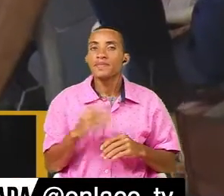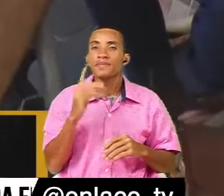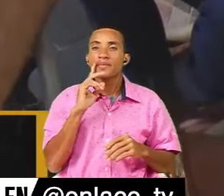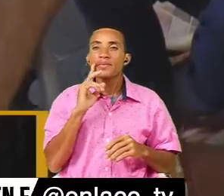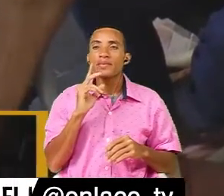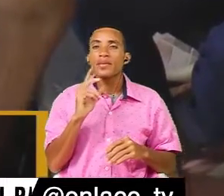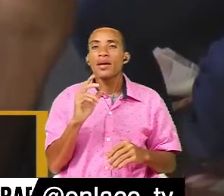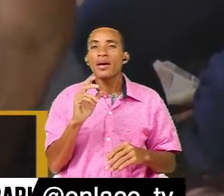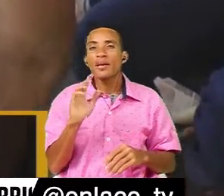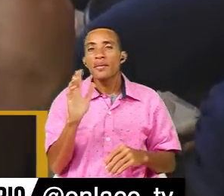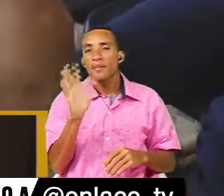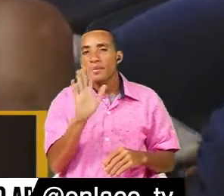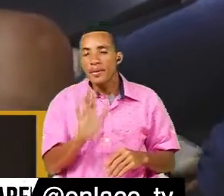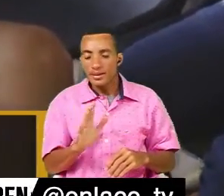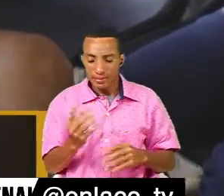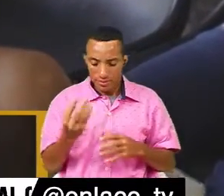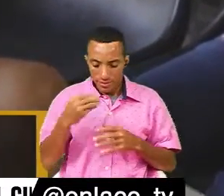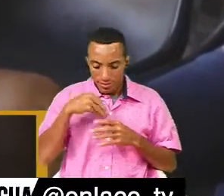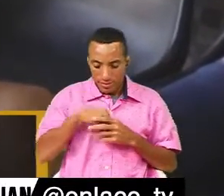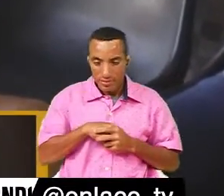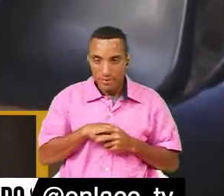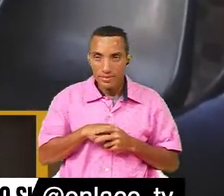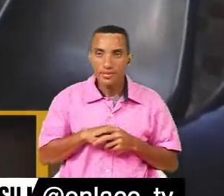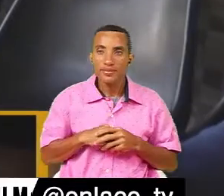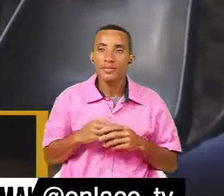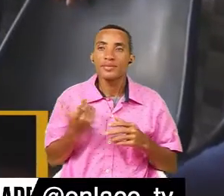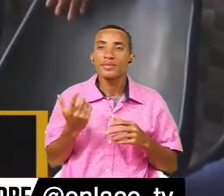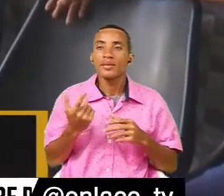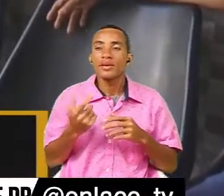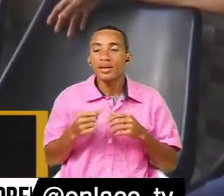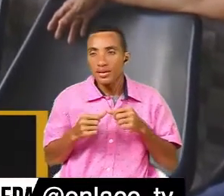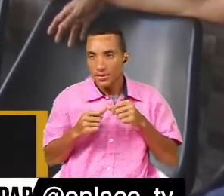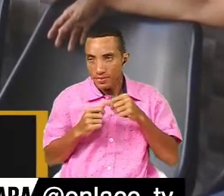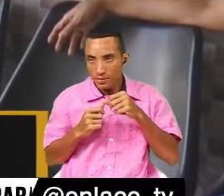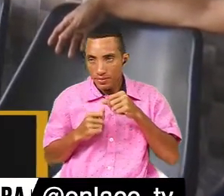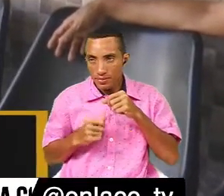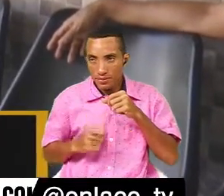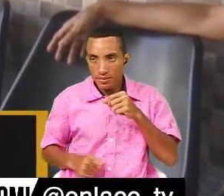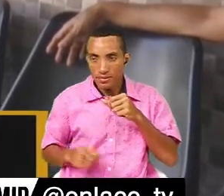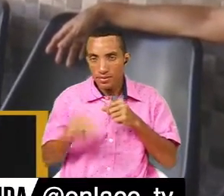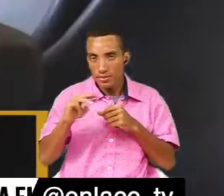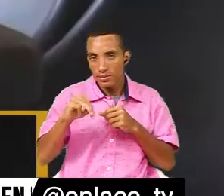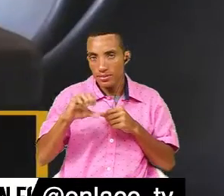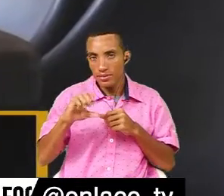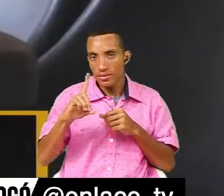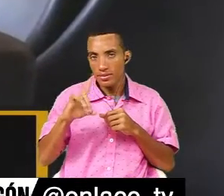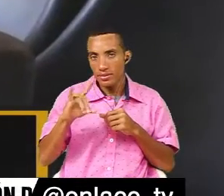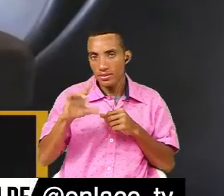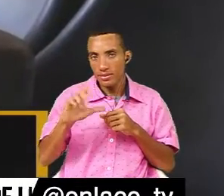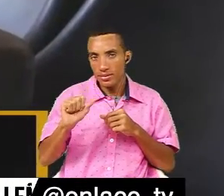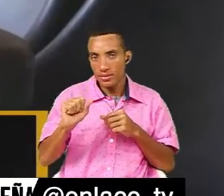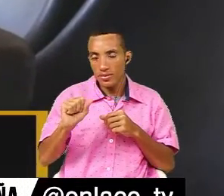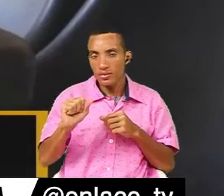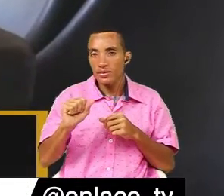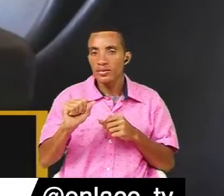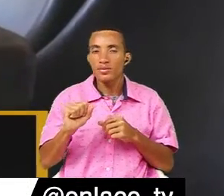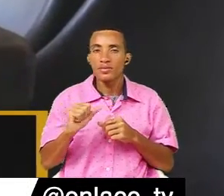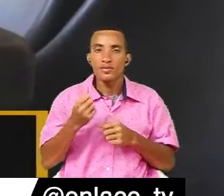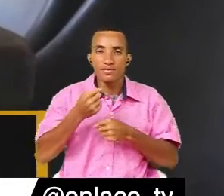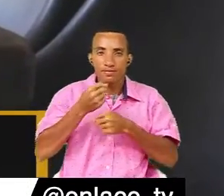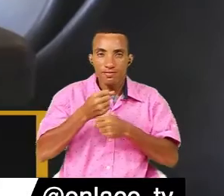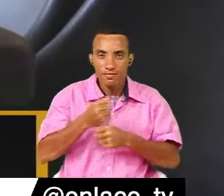hizo fue inflamarme la médula espinal. ¿Sí? Al inflamarme la médula espinal, entonces ya no dejaron de